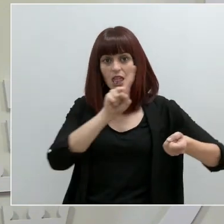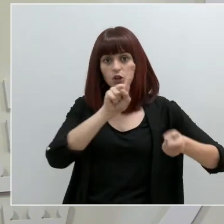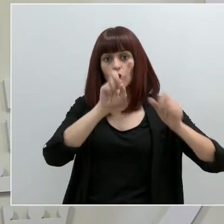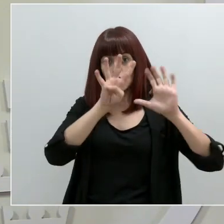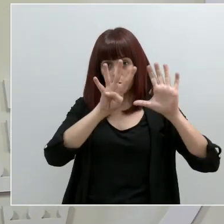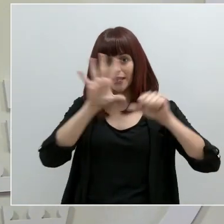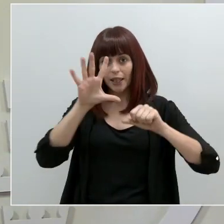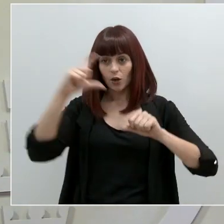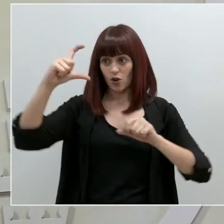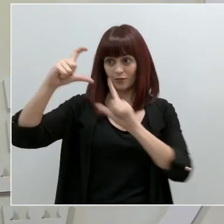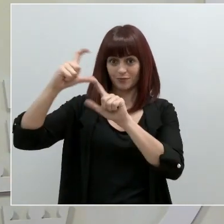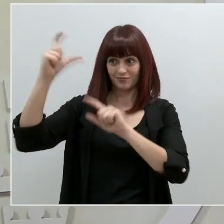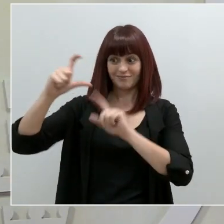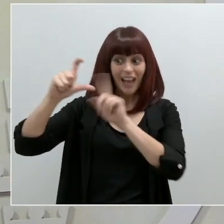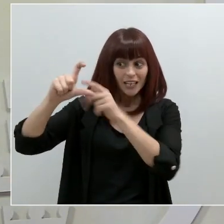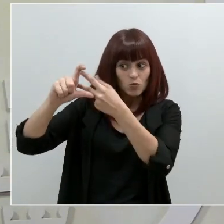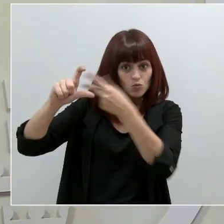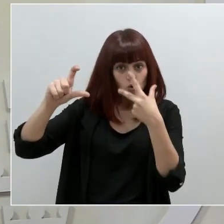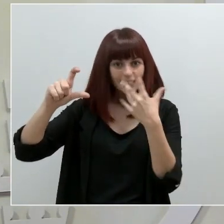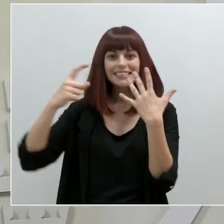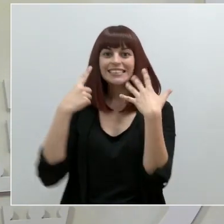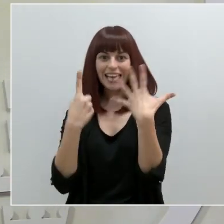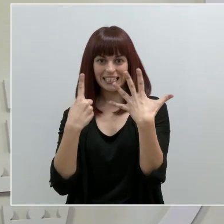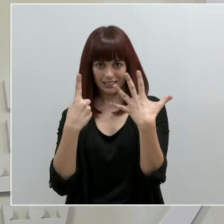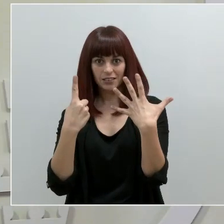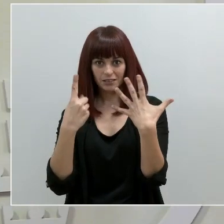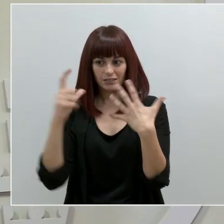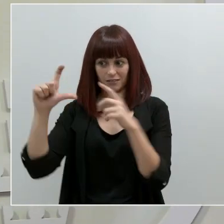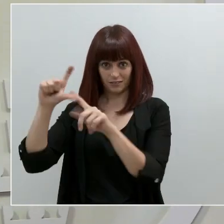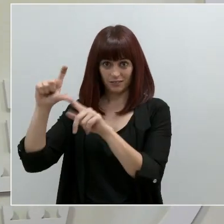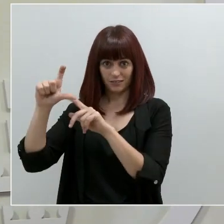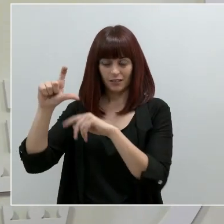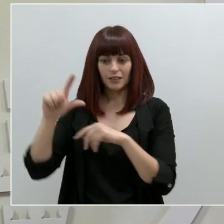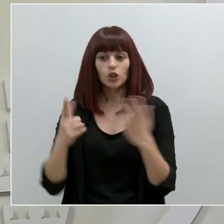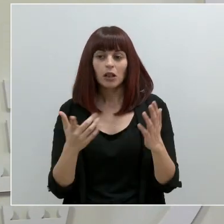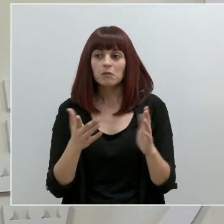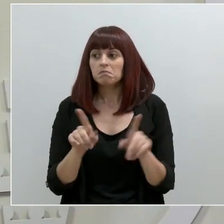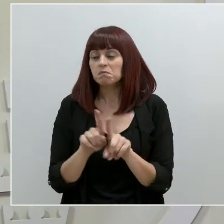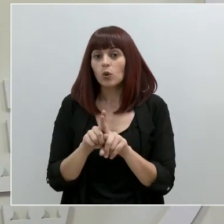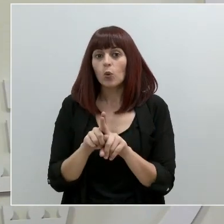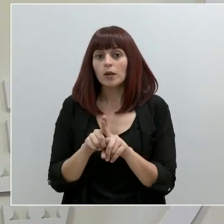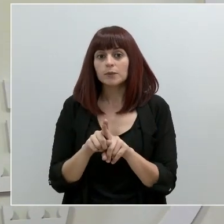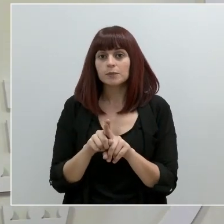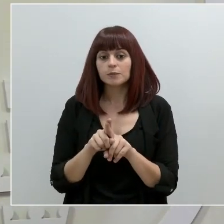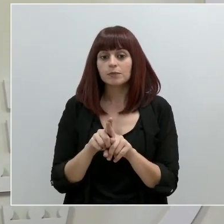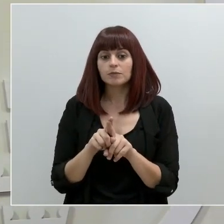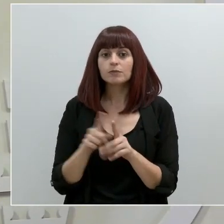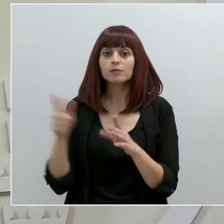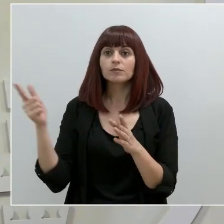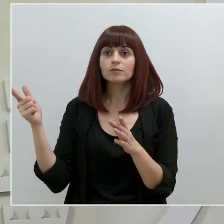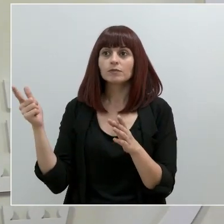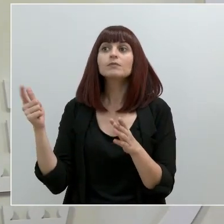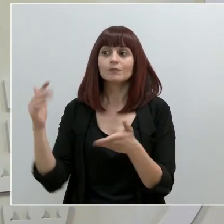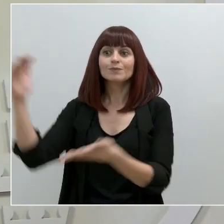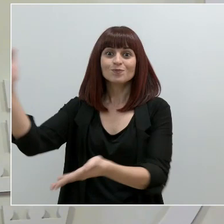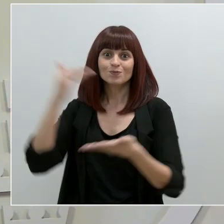viales, pero ahí se empezaron a contabilizar las 6 dosis, lo cual hace que sea realmente un poco un artefacto, porque recibimos